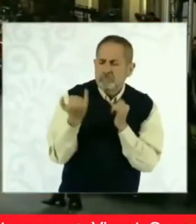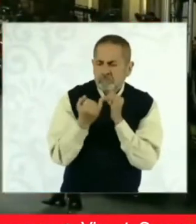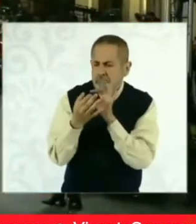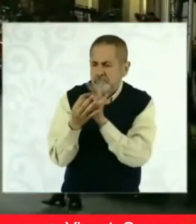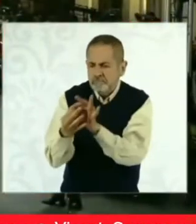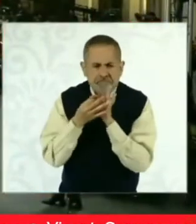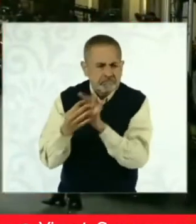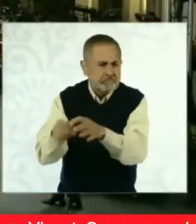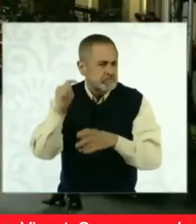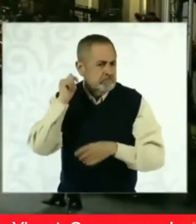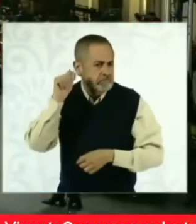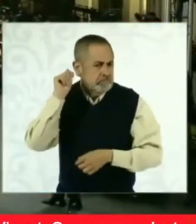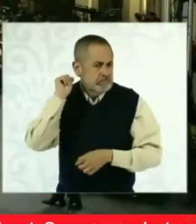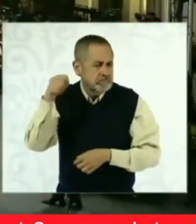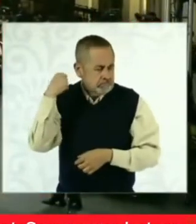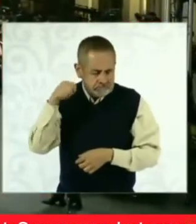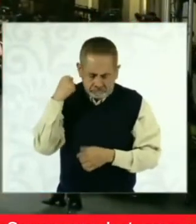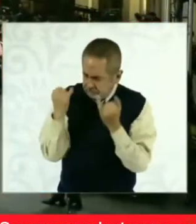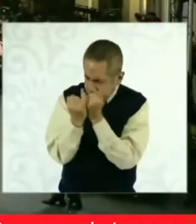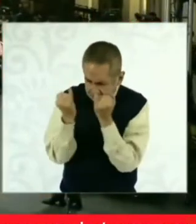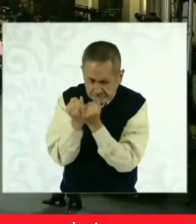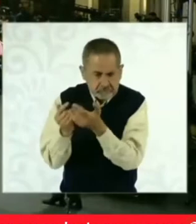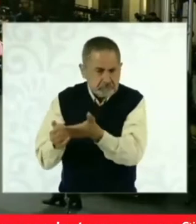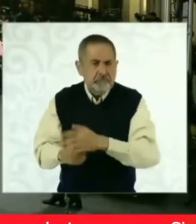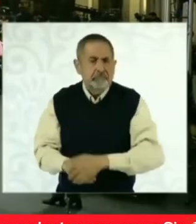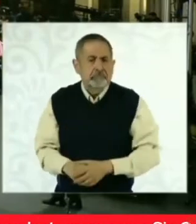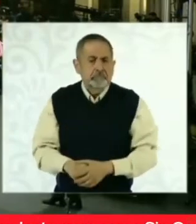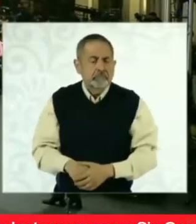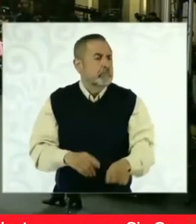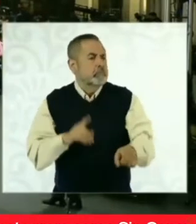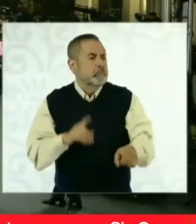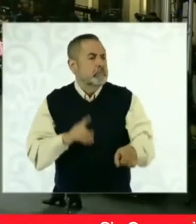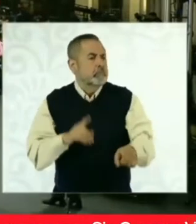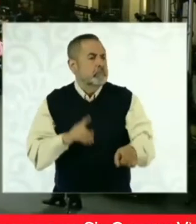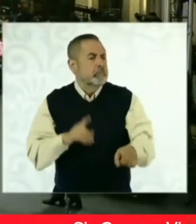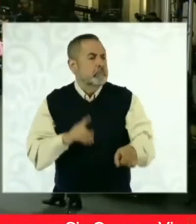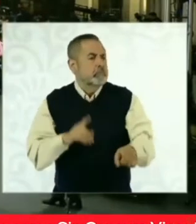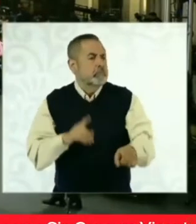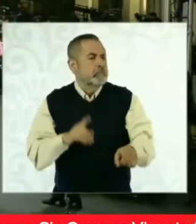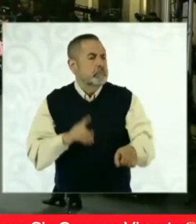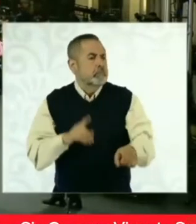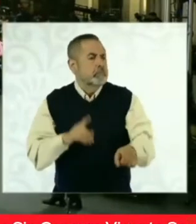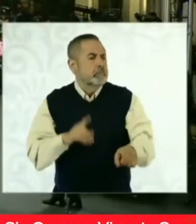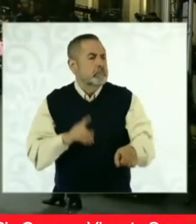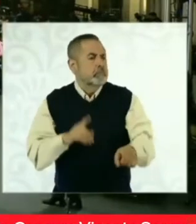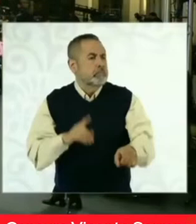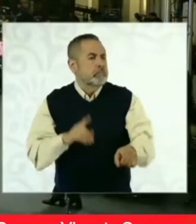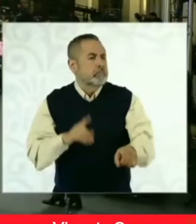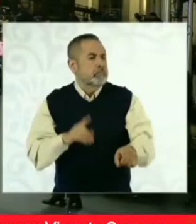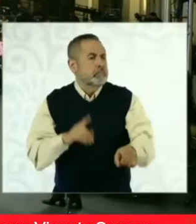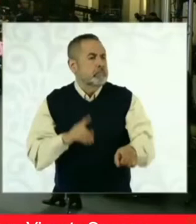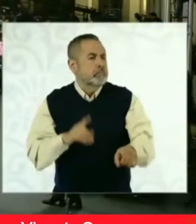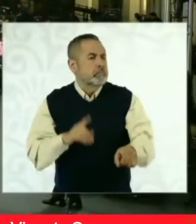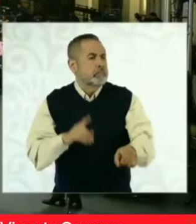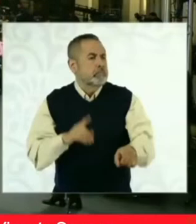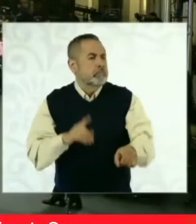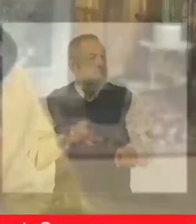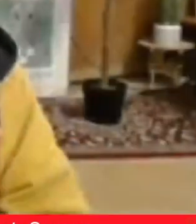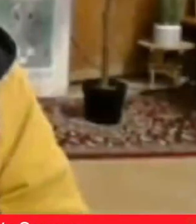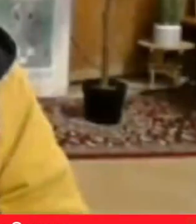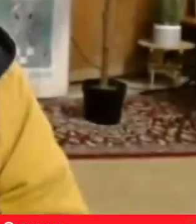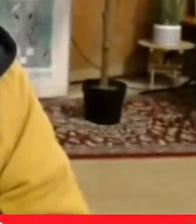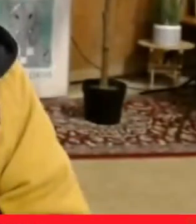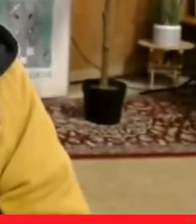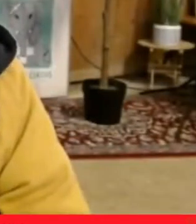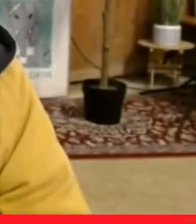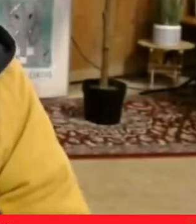bueno, bien, lo que tiene que ver con eso, pues, ir información La del verdad gesto, es que son sobre todo puras vía… especulaciones, ¿no? O sea, tener ahí con a